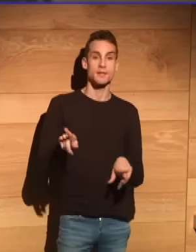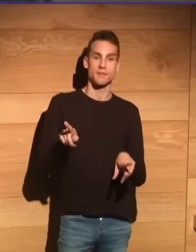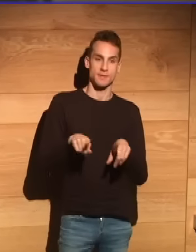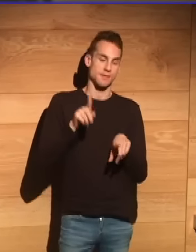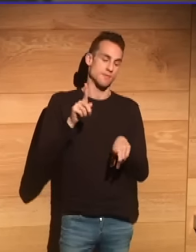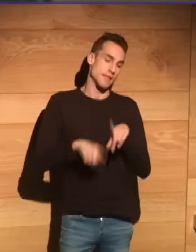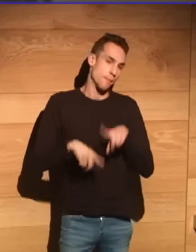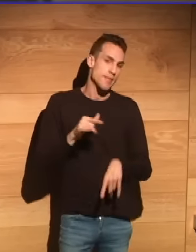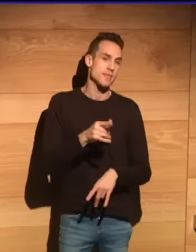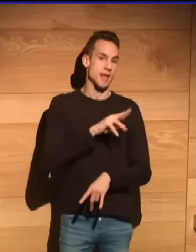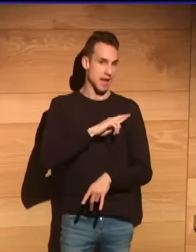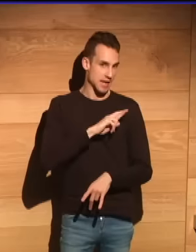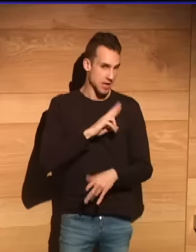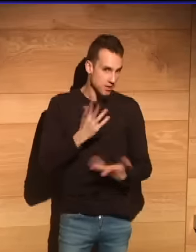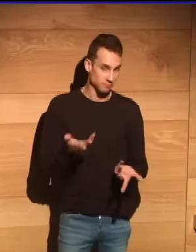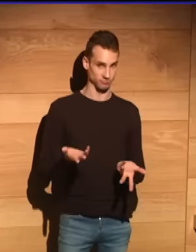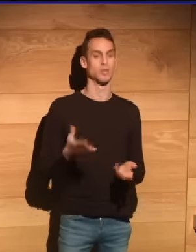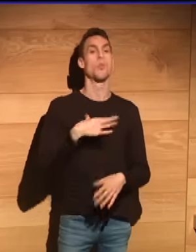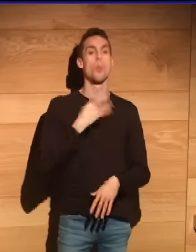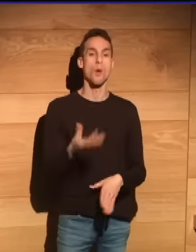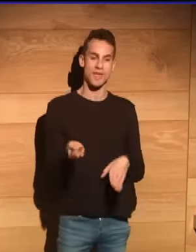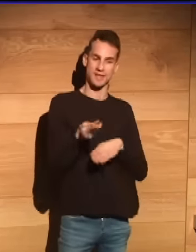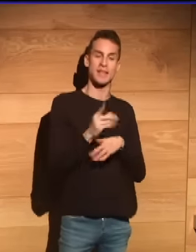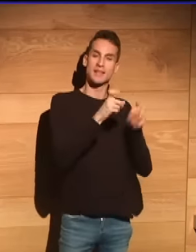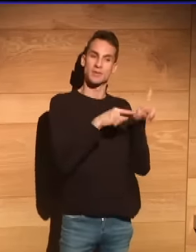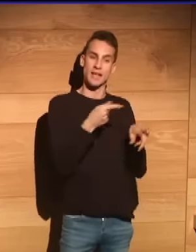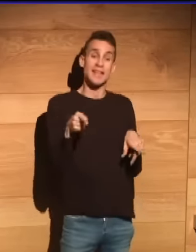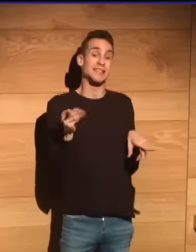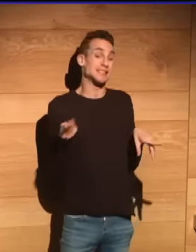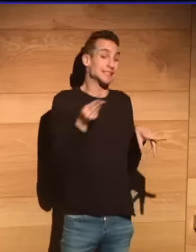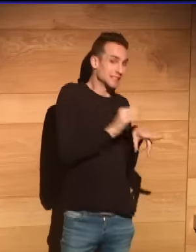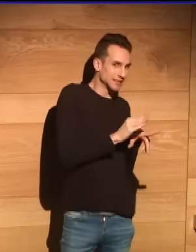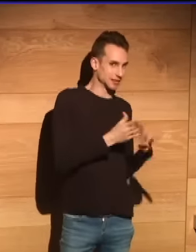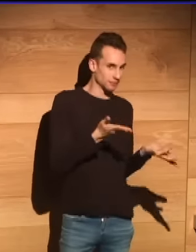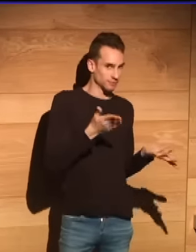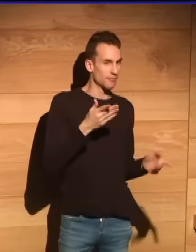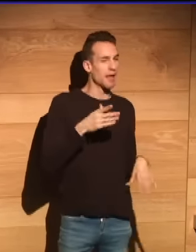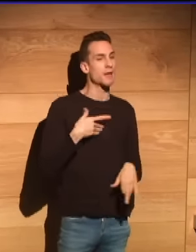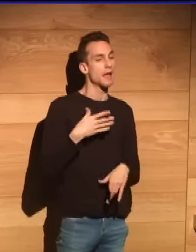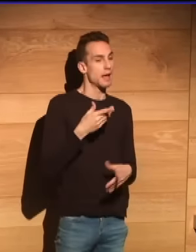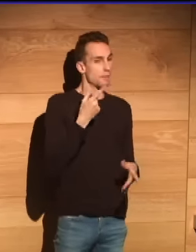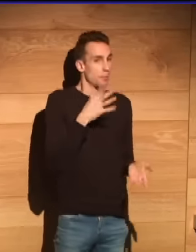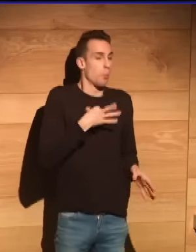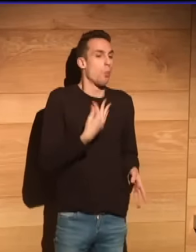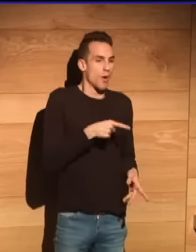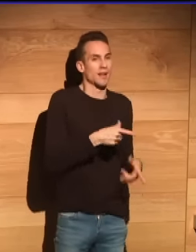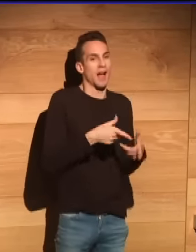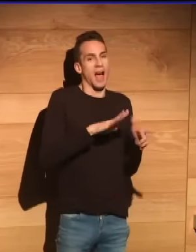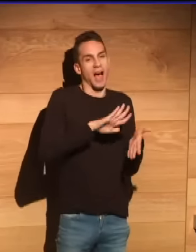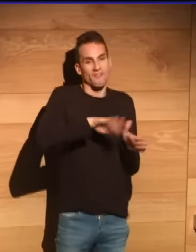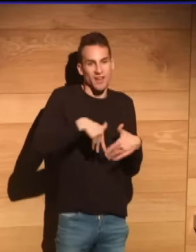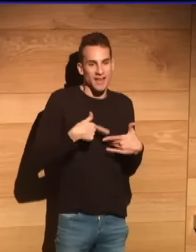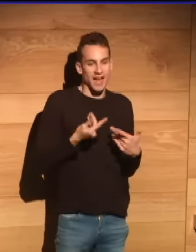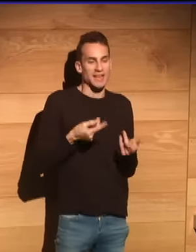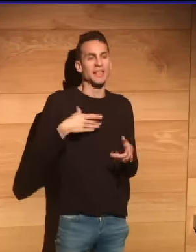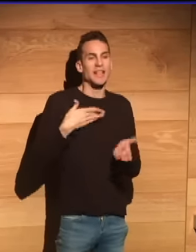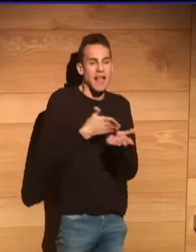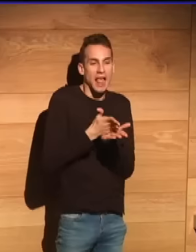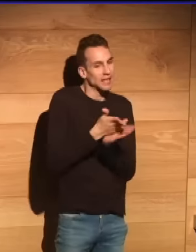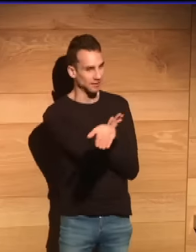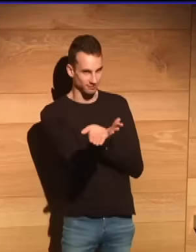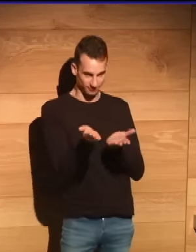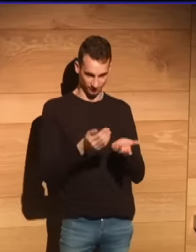manera indirecta introducir en esa pregunta que de cierta manera es sesgada. Pero no nos olvidemos que el